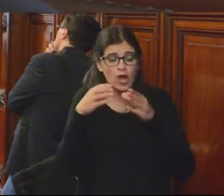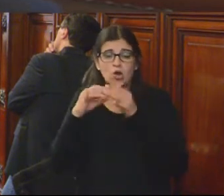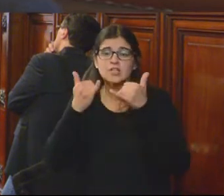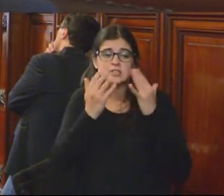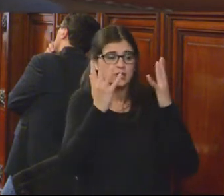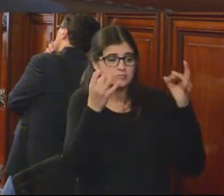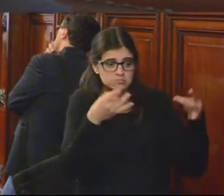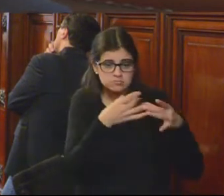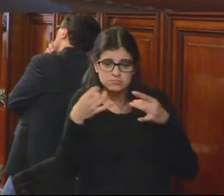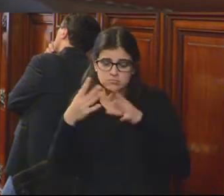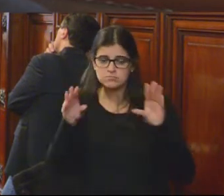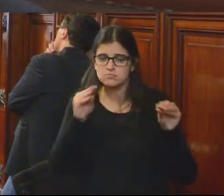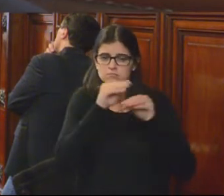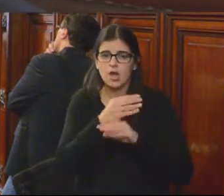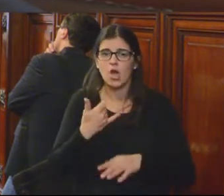bajo qué